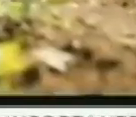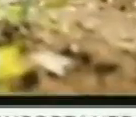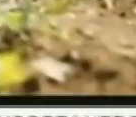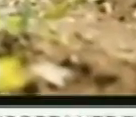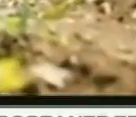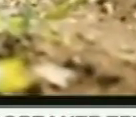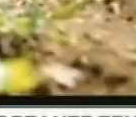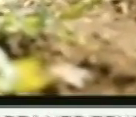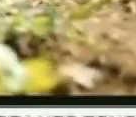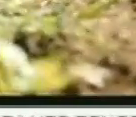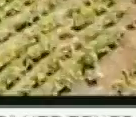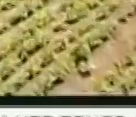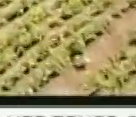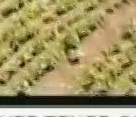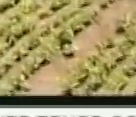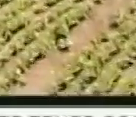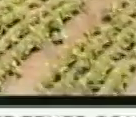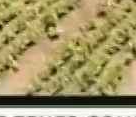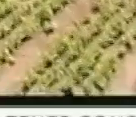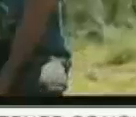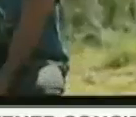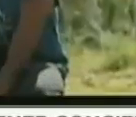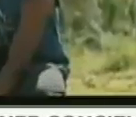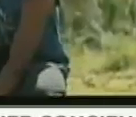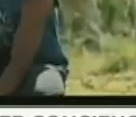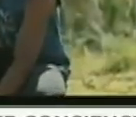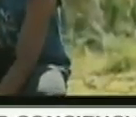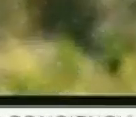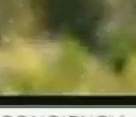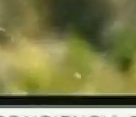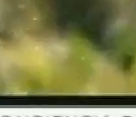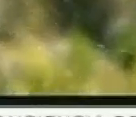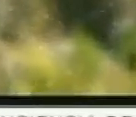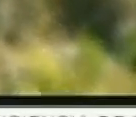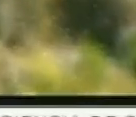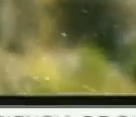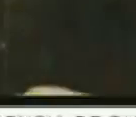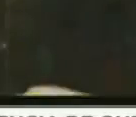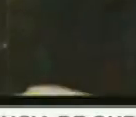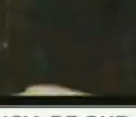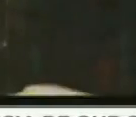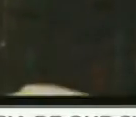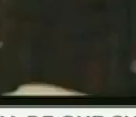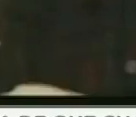invita a regresar a esta tierra. Esta conciencia del pueblo,